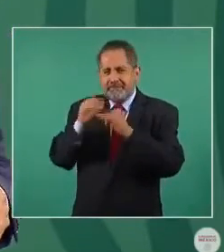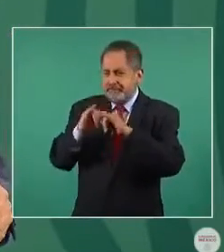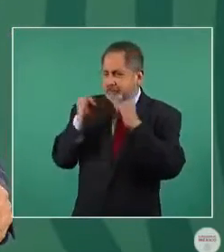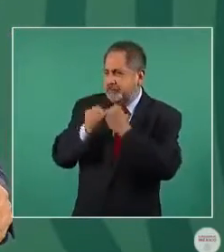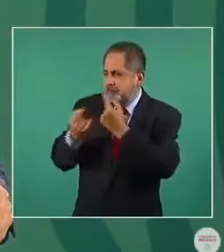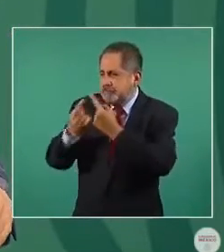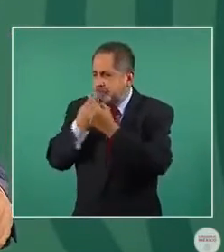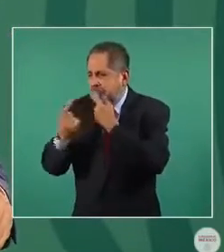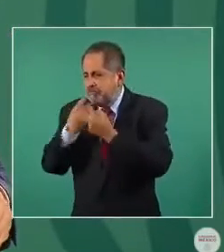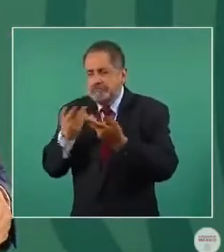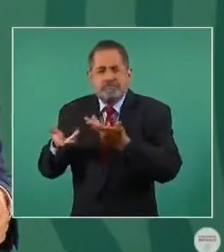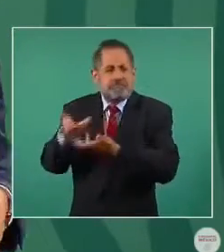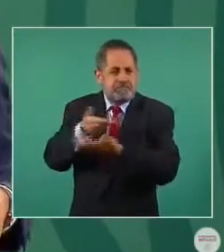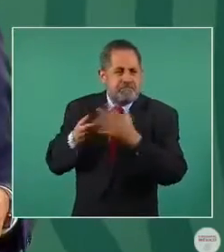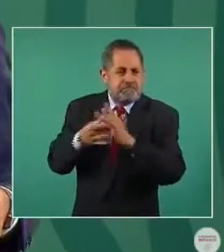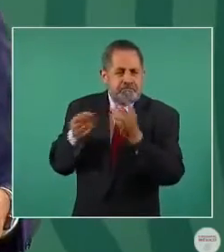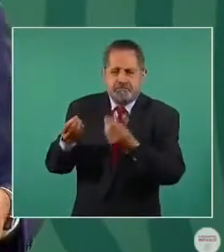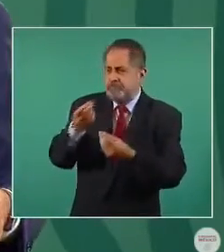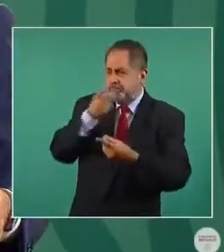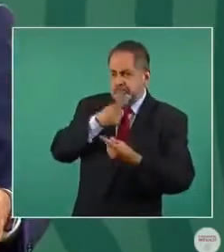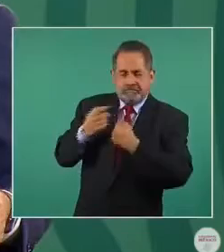o